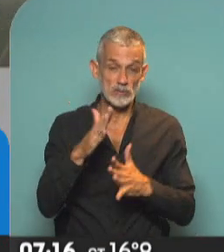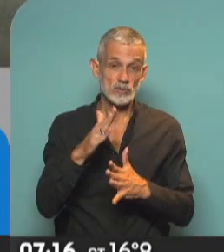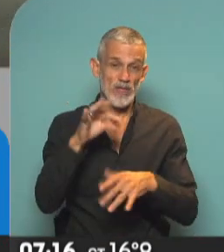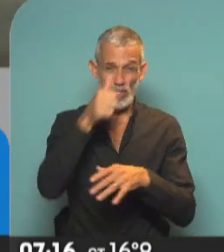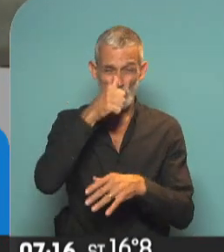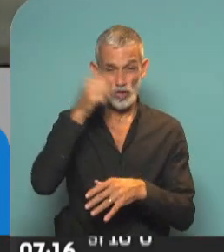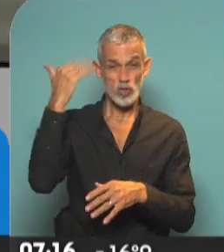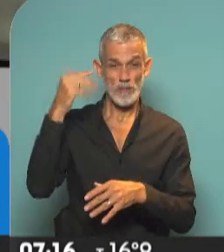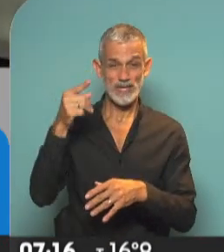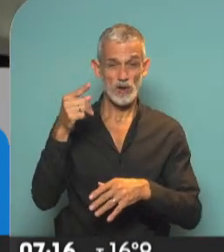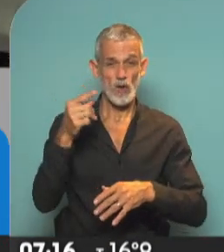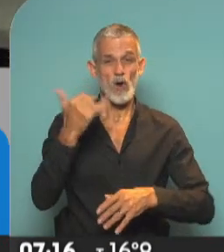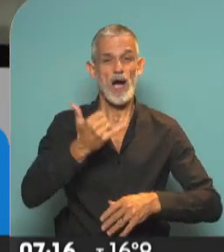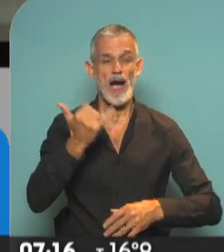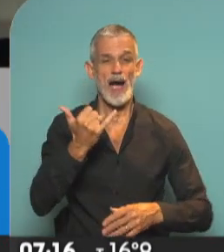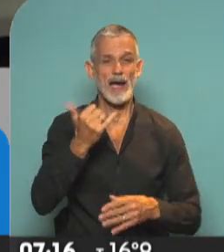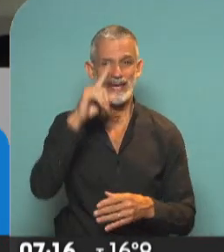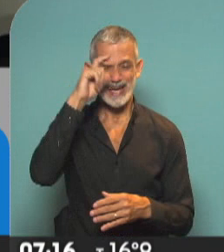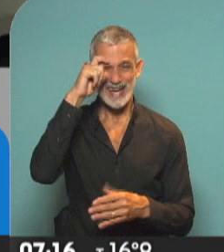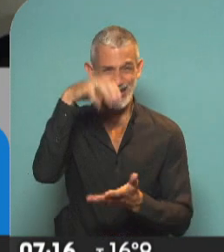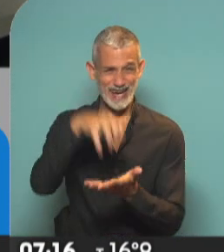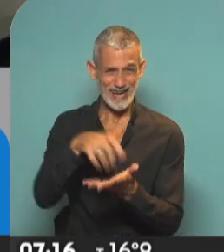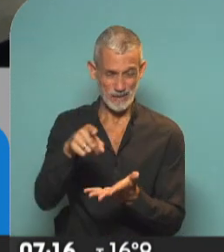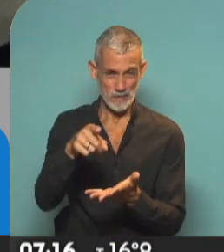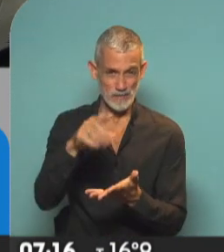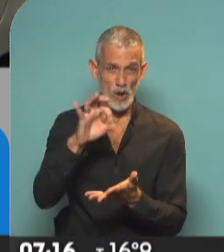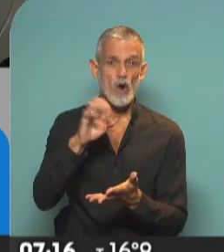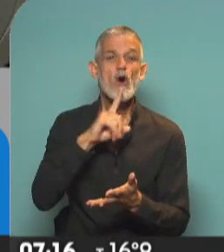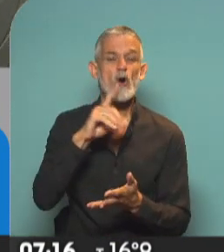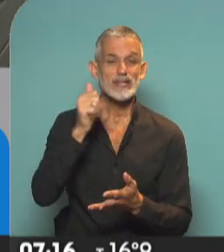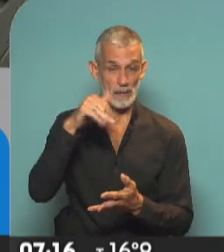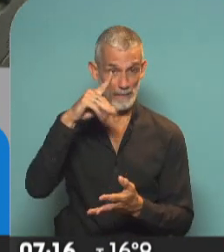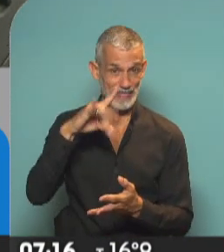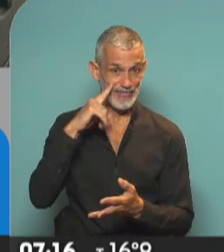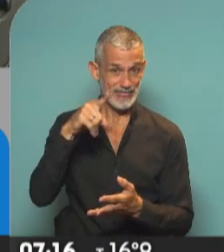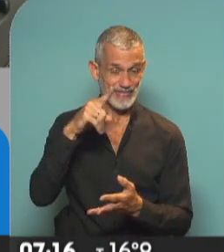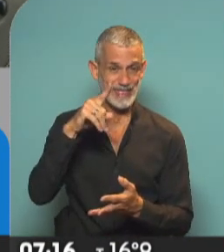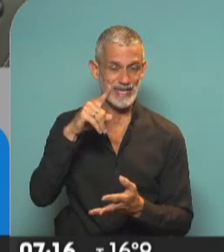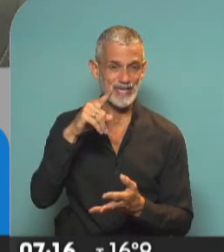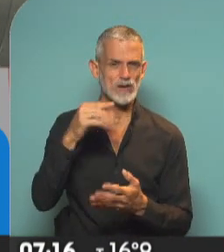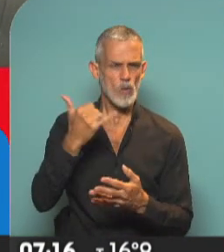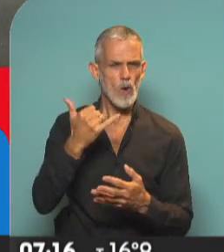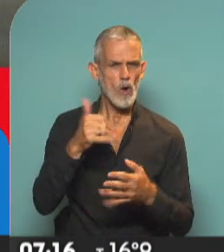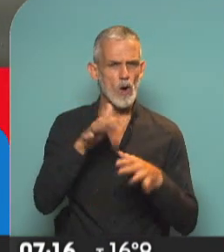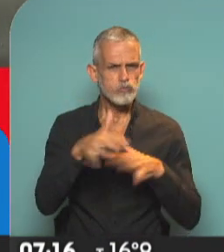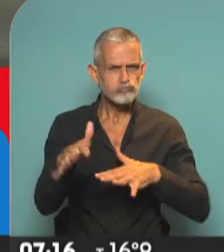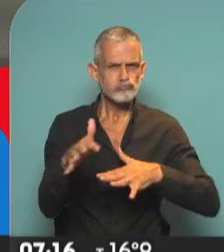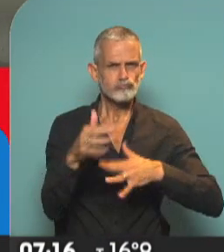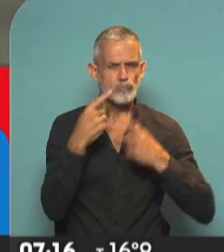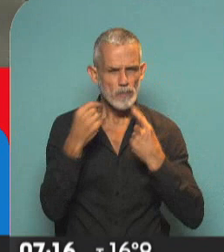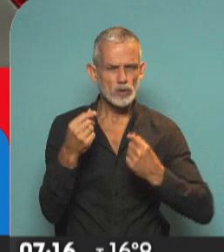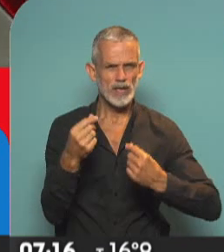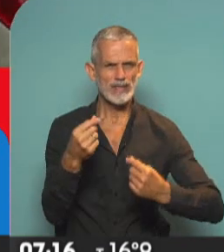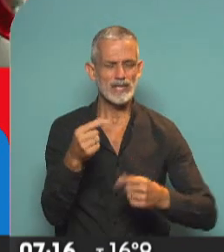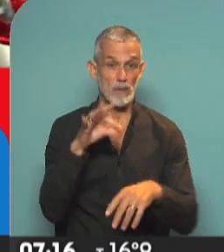domingo pasado, frente a esta clínica, a este sanatorio Otamendi, hubo un reclamo, una manifestación de